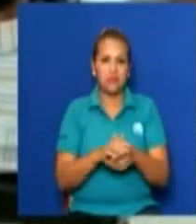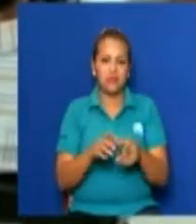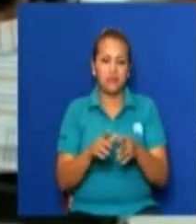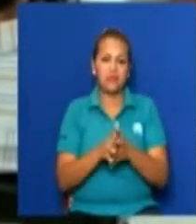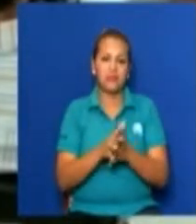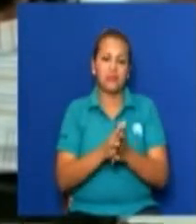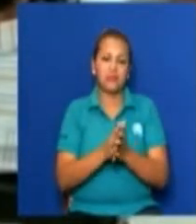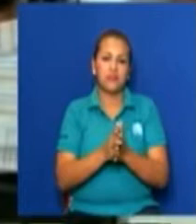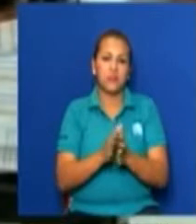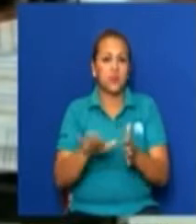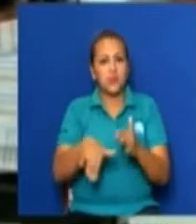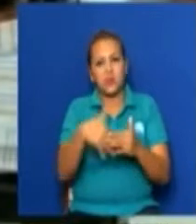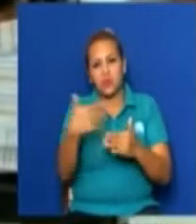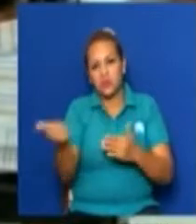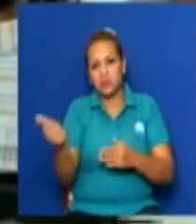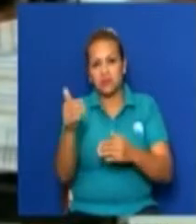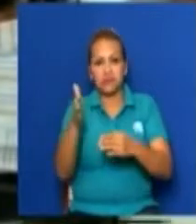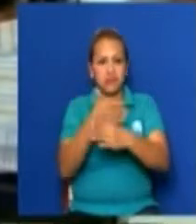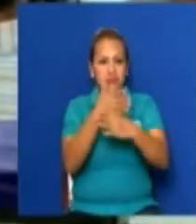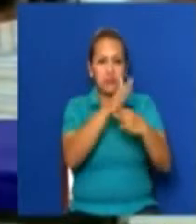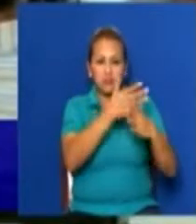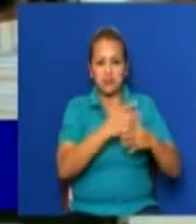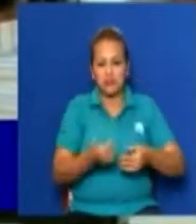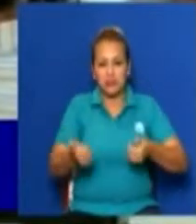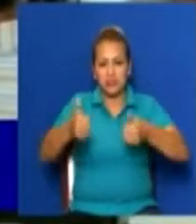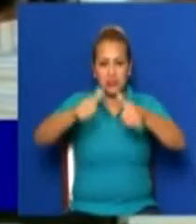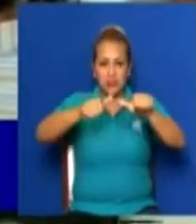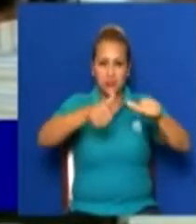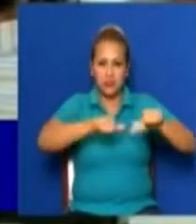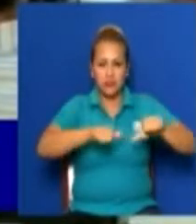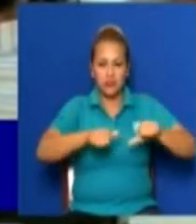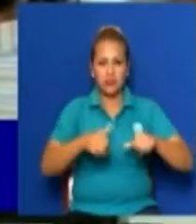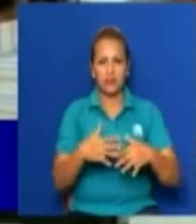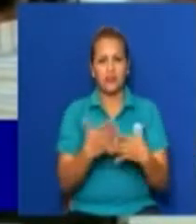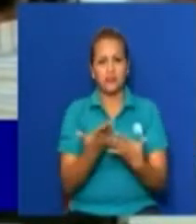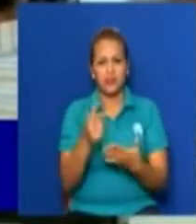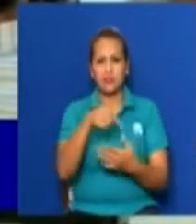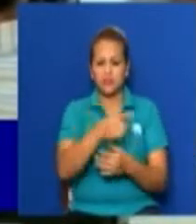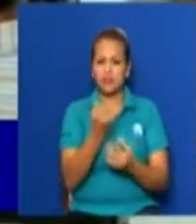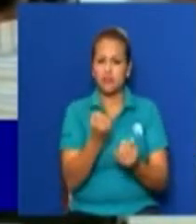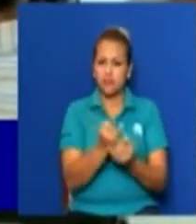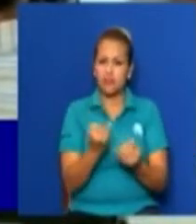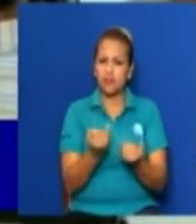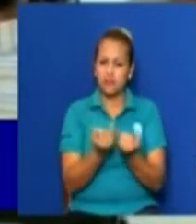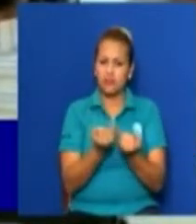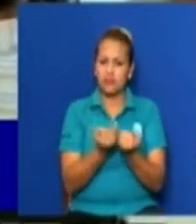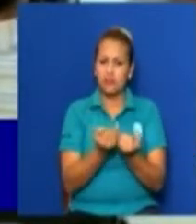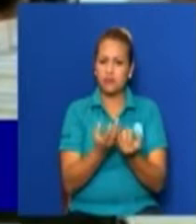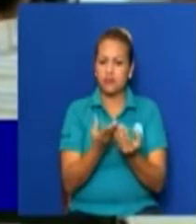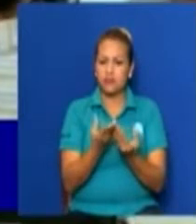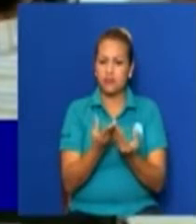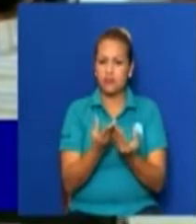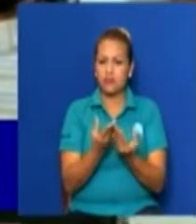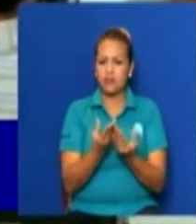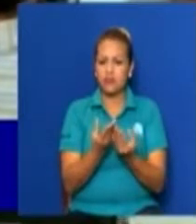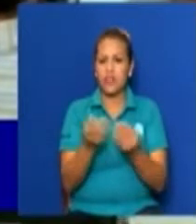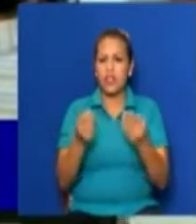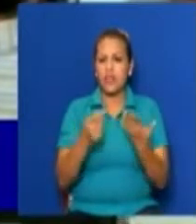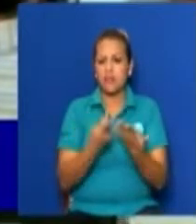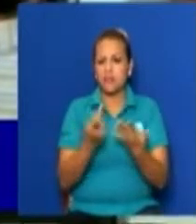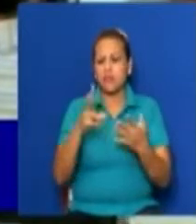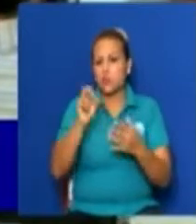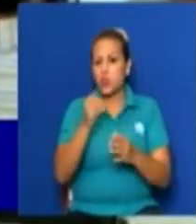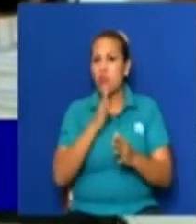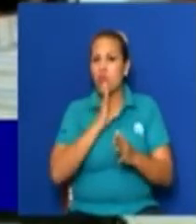Y otros convenios importantes son convenios inclusive que no ha ratificado el país, y es